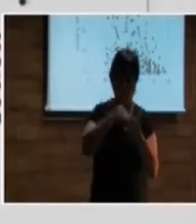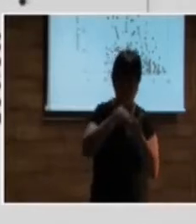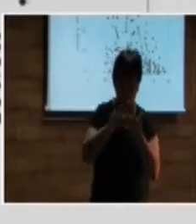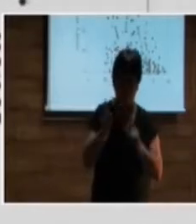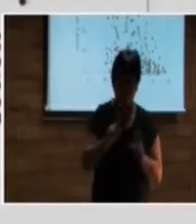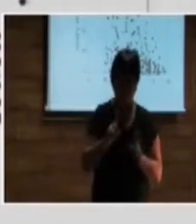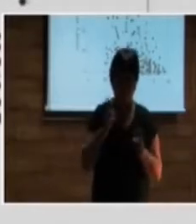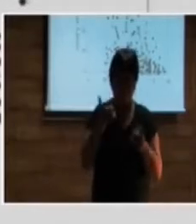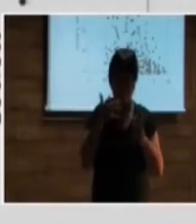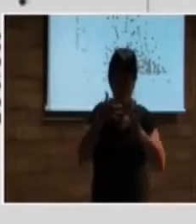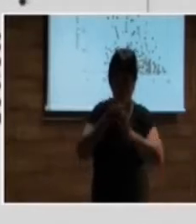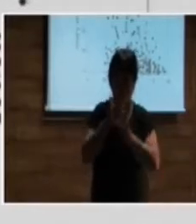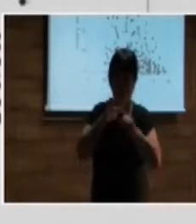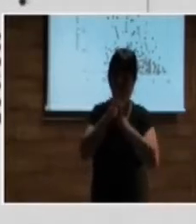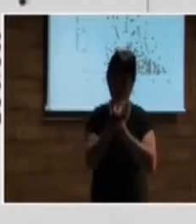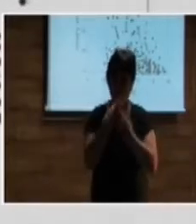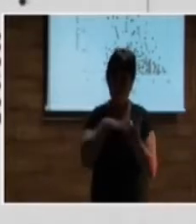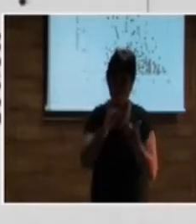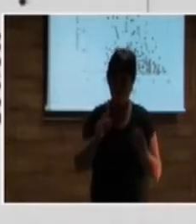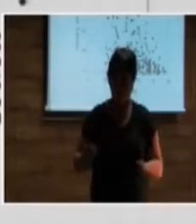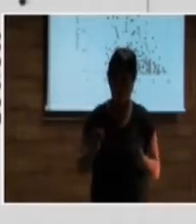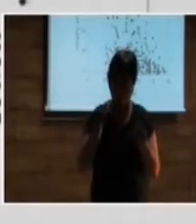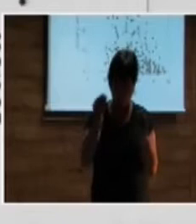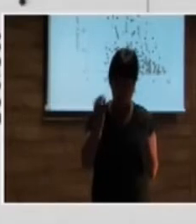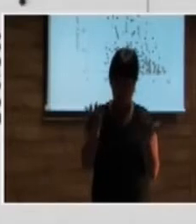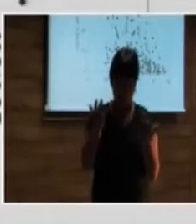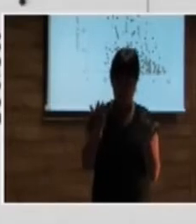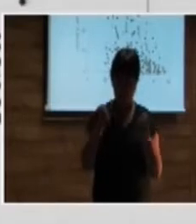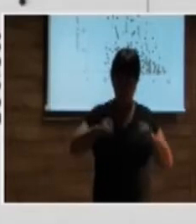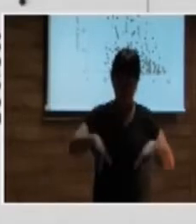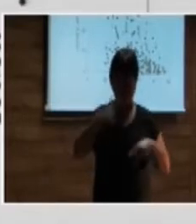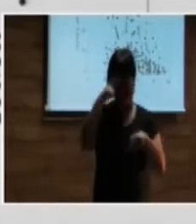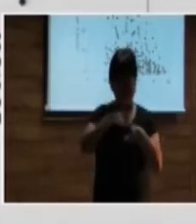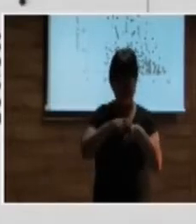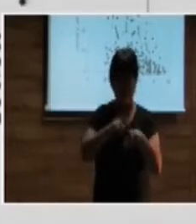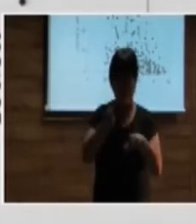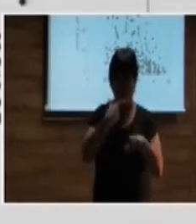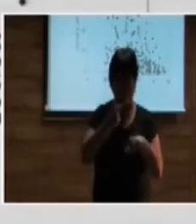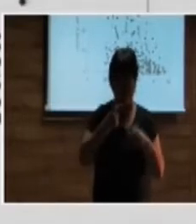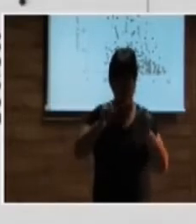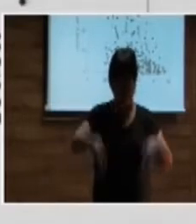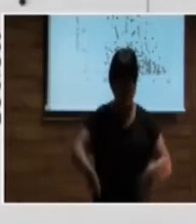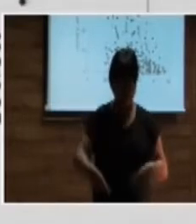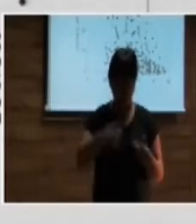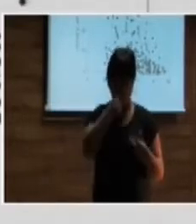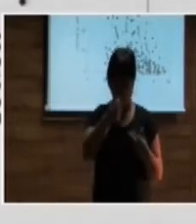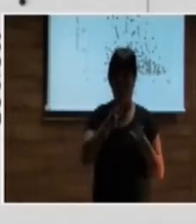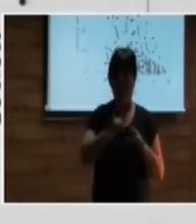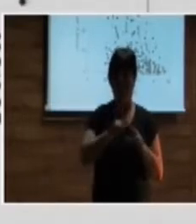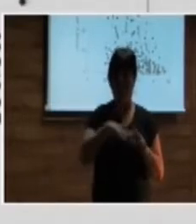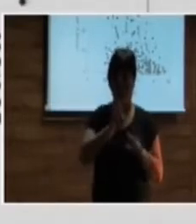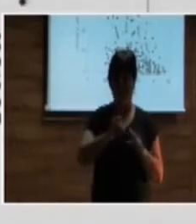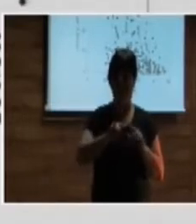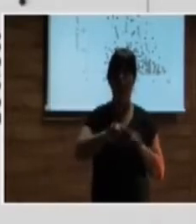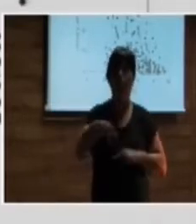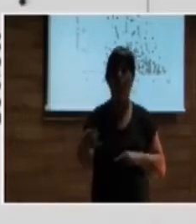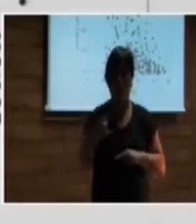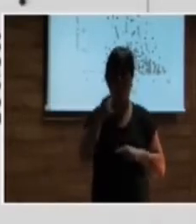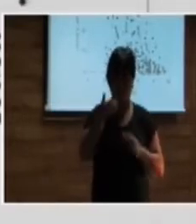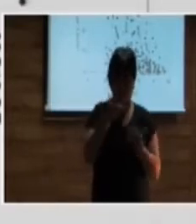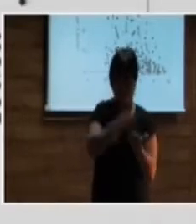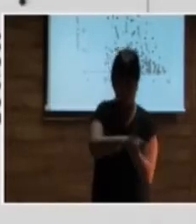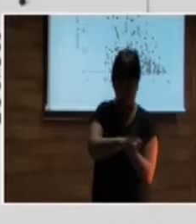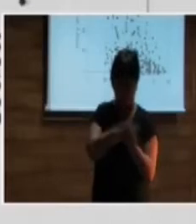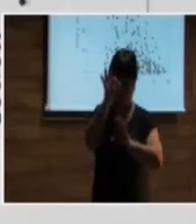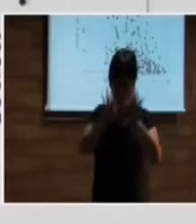y mejorar la calidad de vida del paciente sin psicofármacos. Ustedes saben que los antipsicóticos aumentan la mortalidad, duplican la mortalidad a los 2 años. Así que